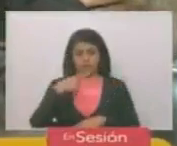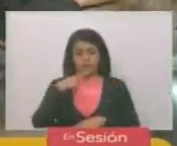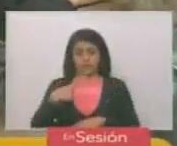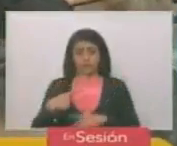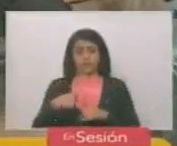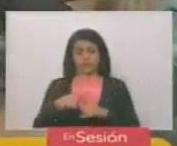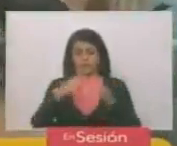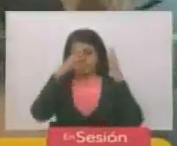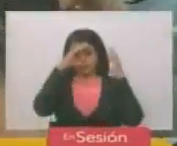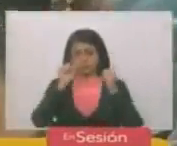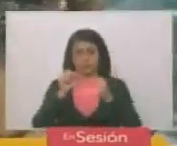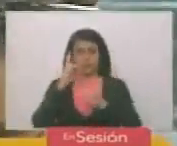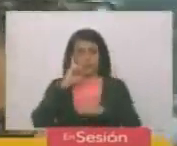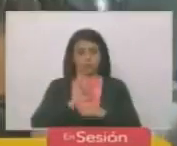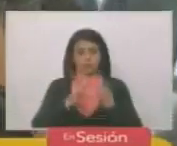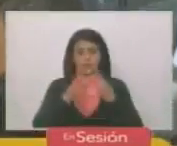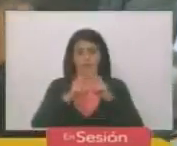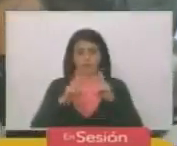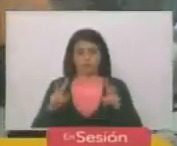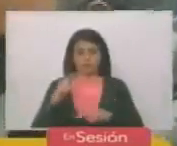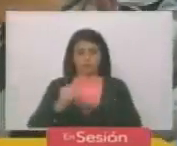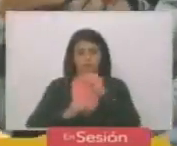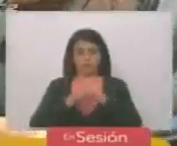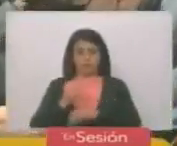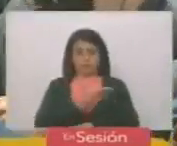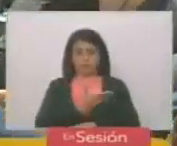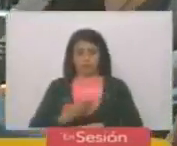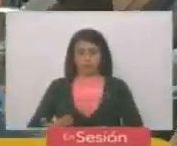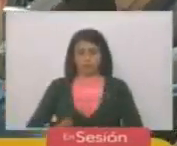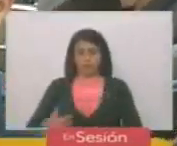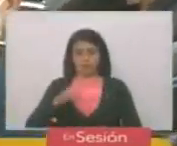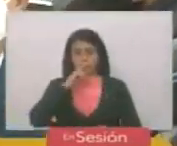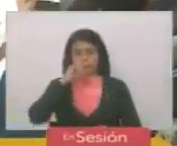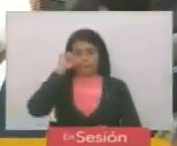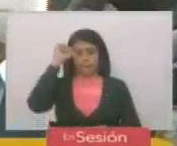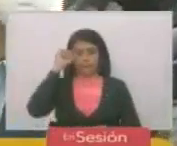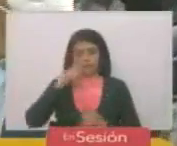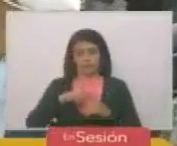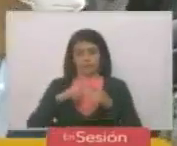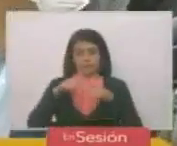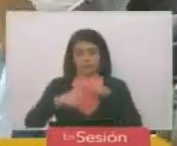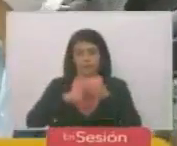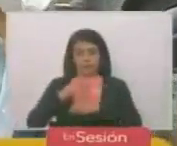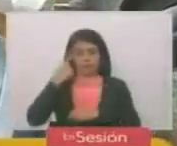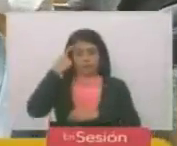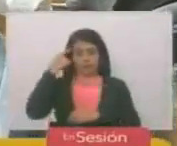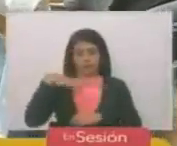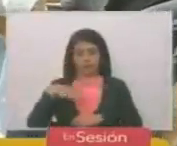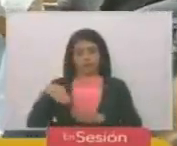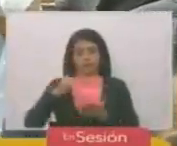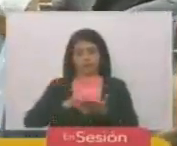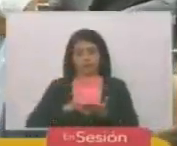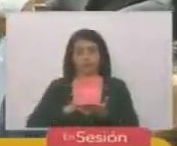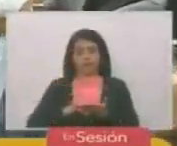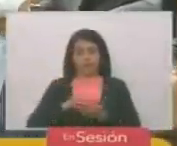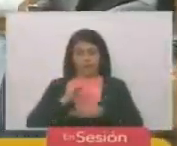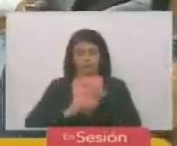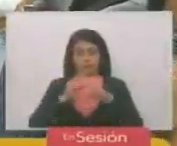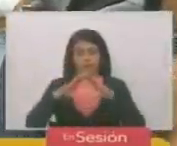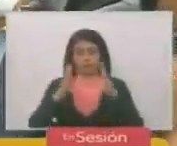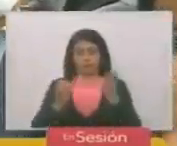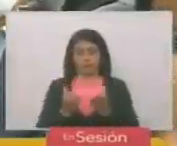diplomacia bolivariana de paz que ha llevado el presidente Nicolás Maduro, creemos en la reconstrucción de un